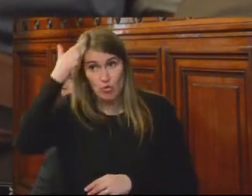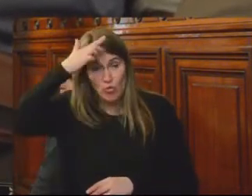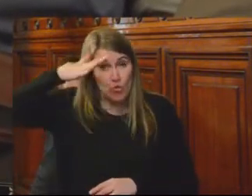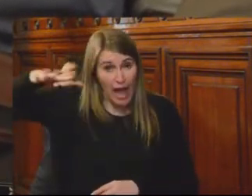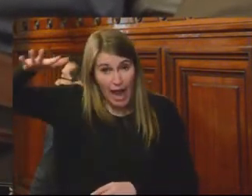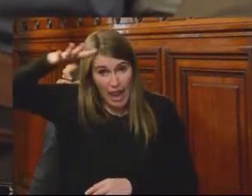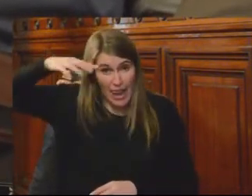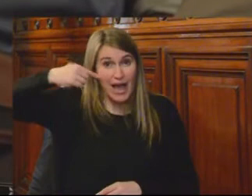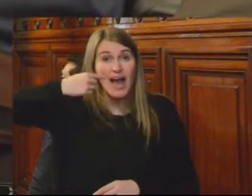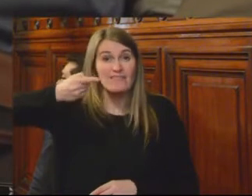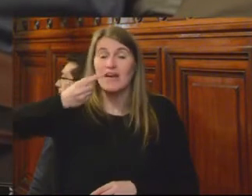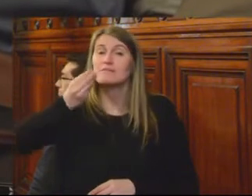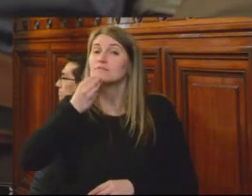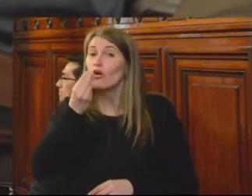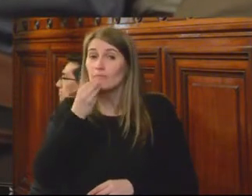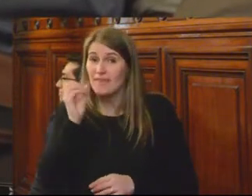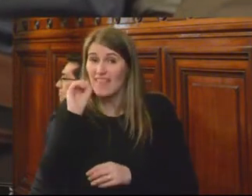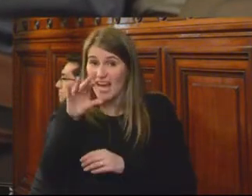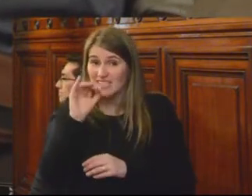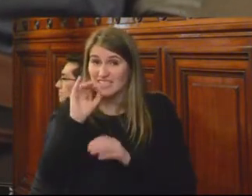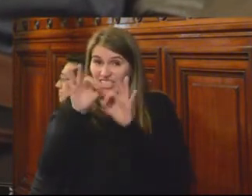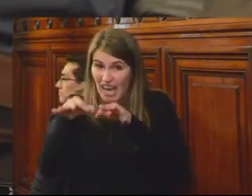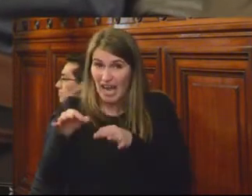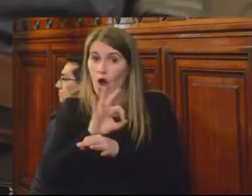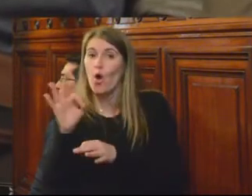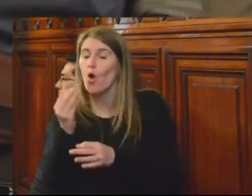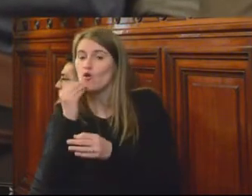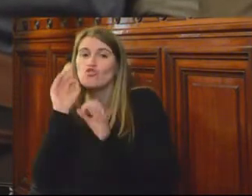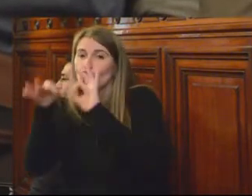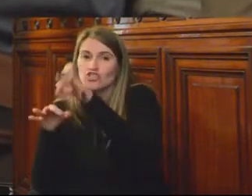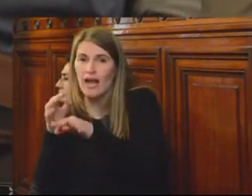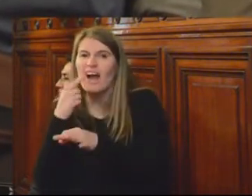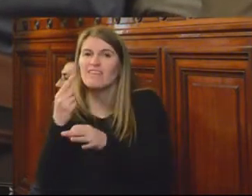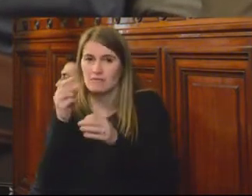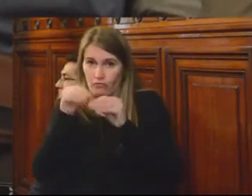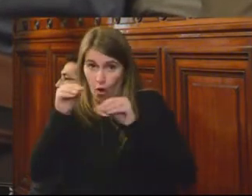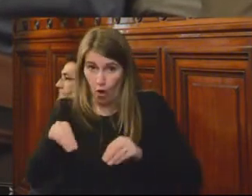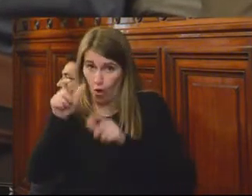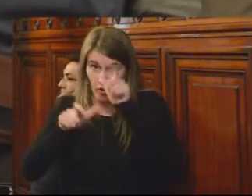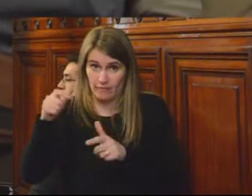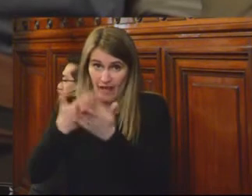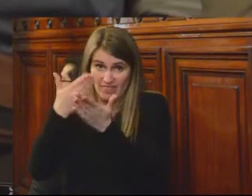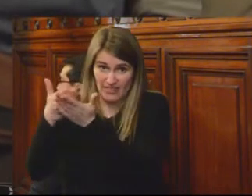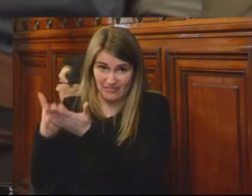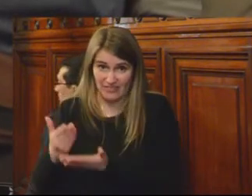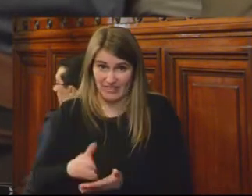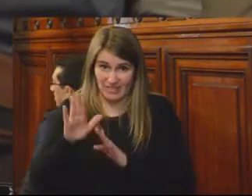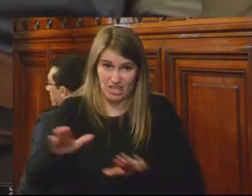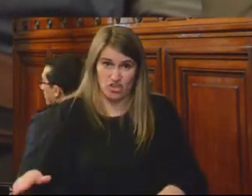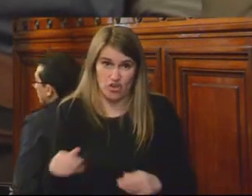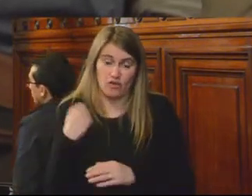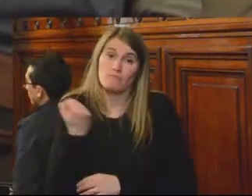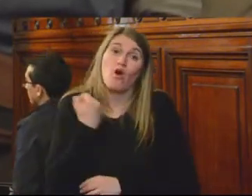el programa de alimentación a cuando no llega el programa de alimentación. Entonces, efectivamente, si queremos que las cosas funcionen en nuestro